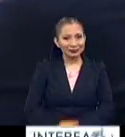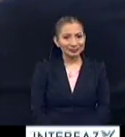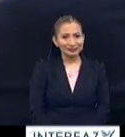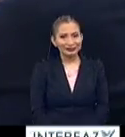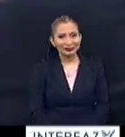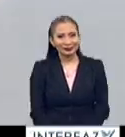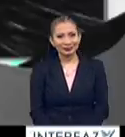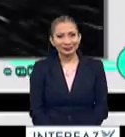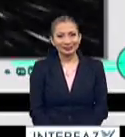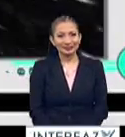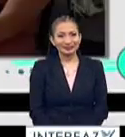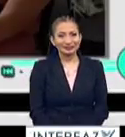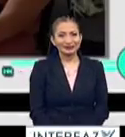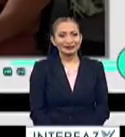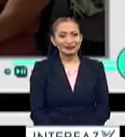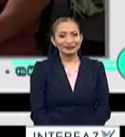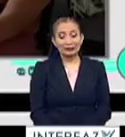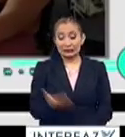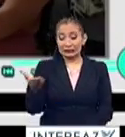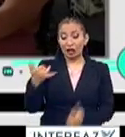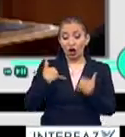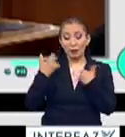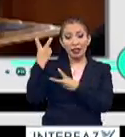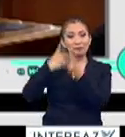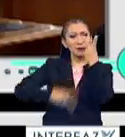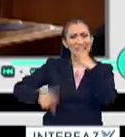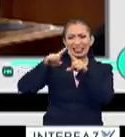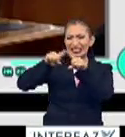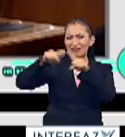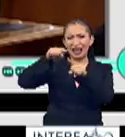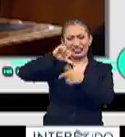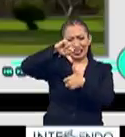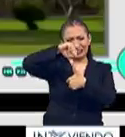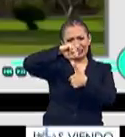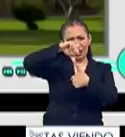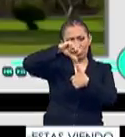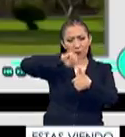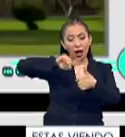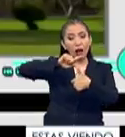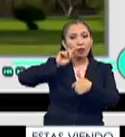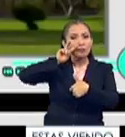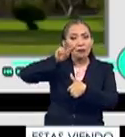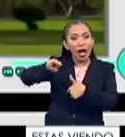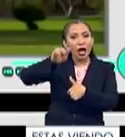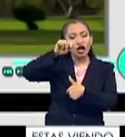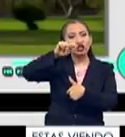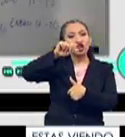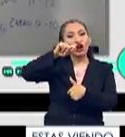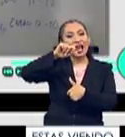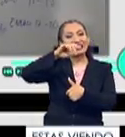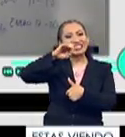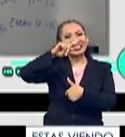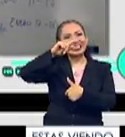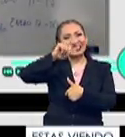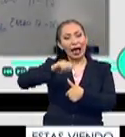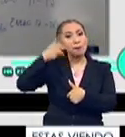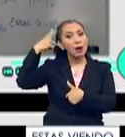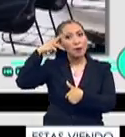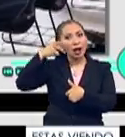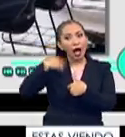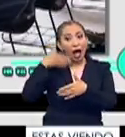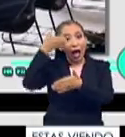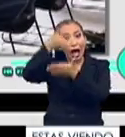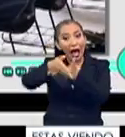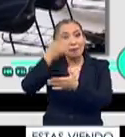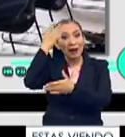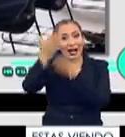latinoamericanos. Estos jóvenes provenientes de toda Centroamérica han encontrado en Tonantzintla, Puebla, México, las puertas